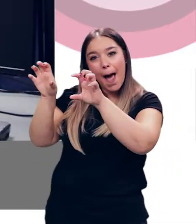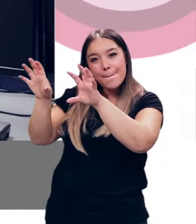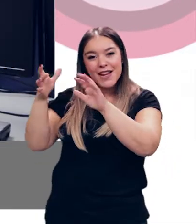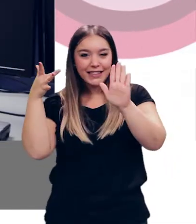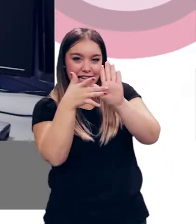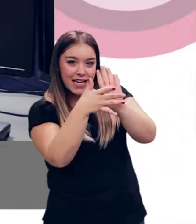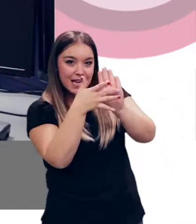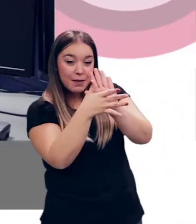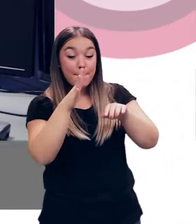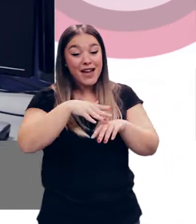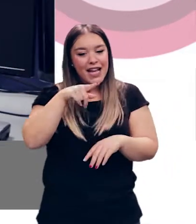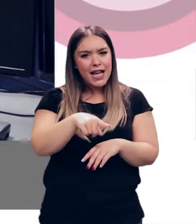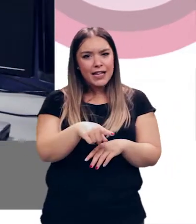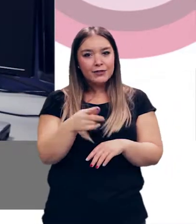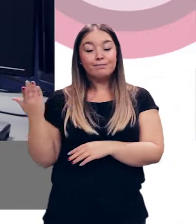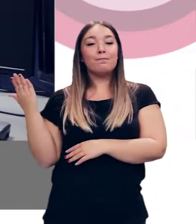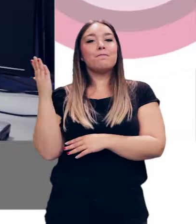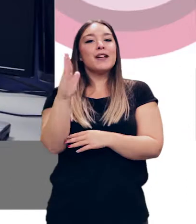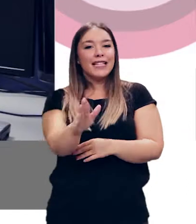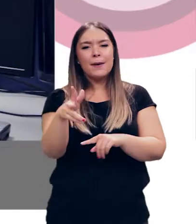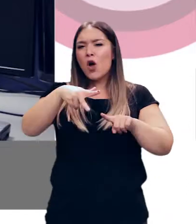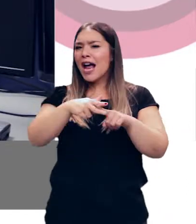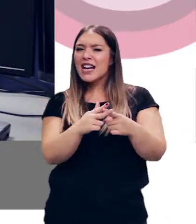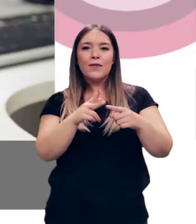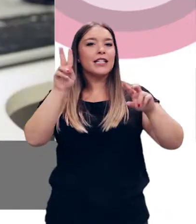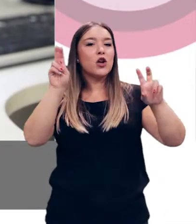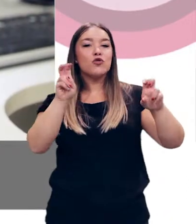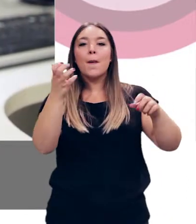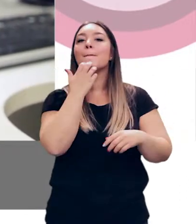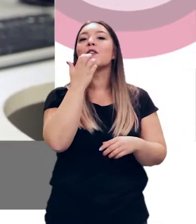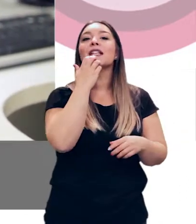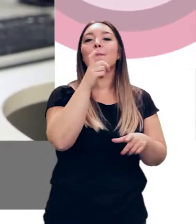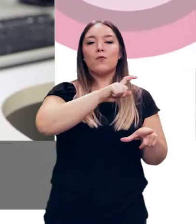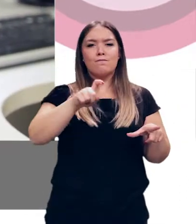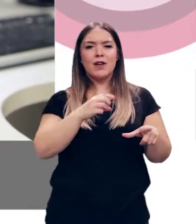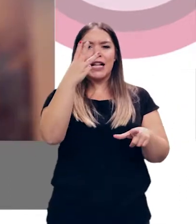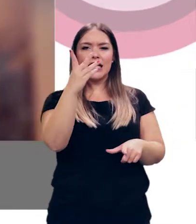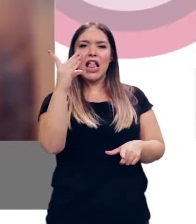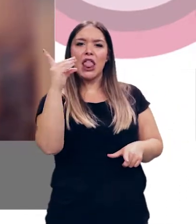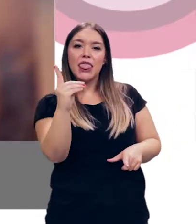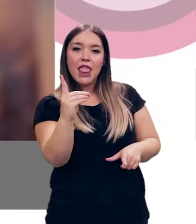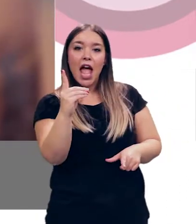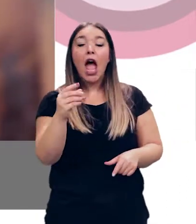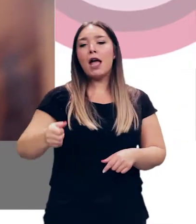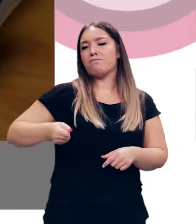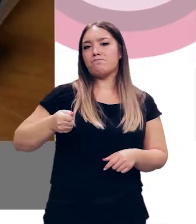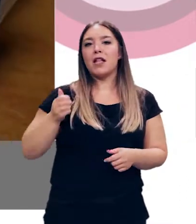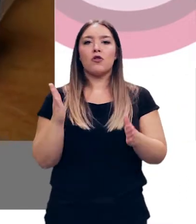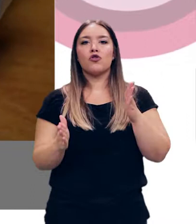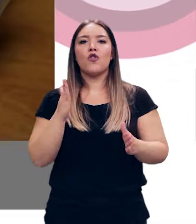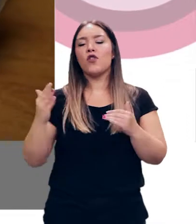Para ello ponemos a disposición de la comunidad universitaria herramientas como las impresoras 3D, kits de robótica,